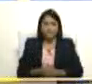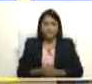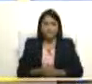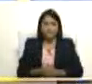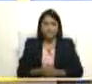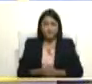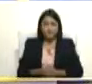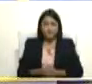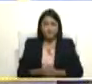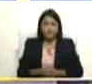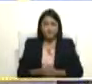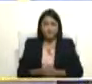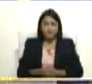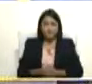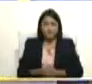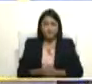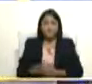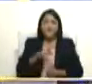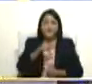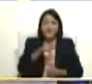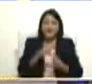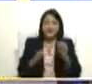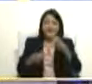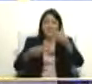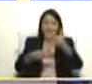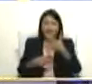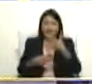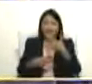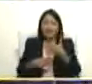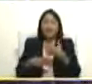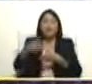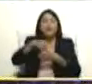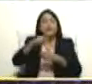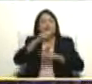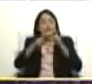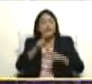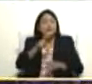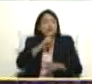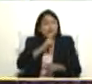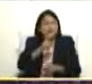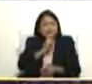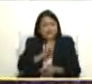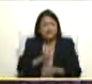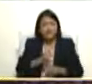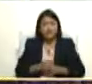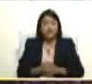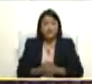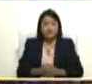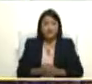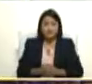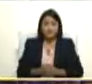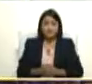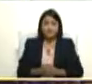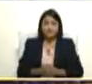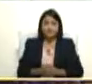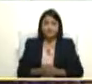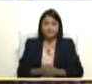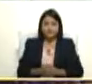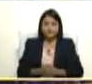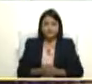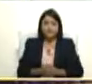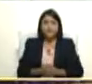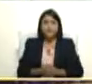Así que este fue el séptimo referéndum, difícil, complejo. No tenía